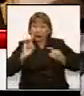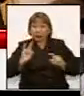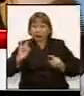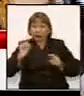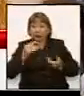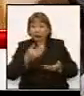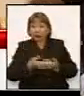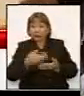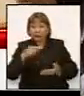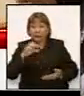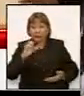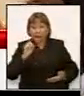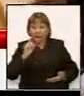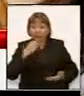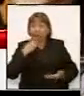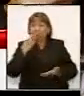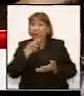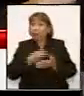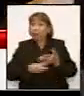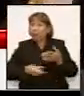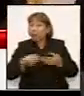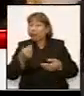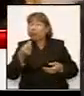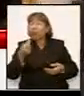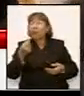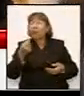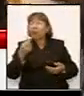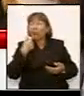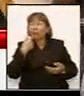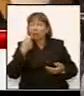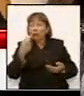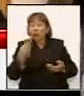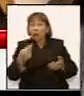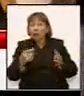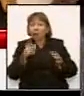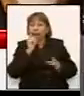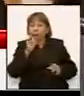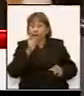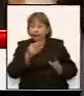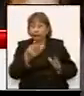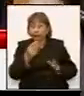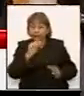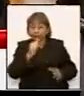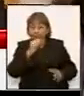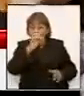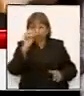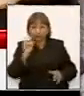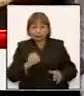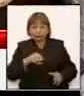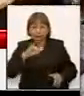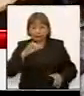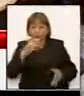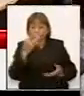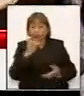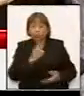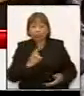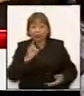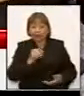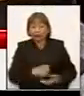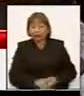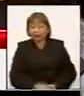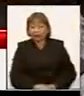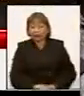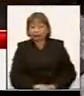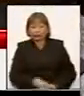Pasco, hay un presupuesto, o la ley lo dice, de que usted puede agarrar el 10% de su PIA para su emergencia. Se